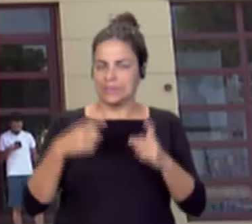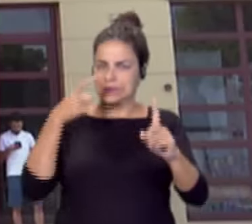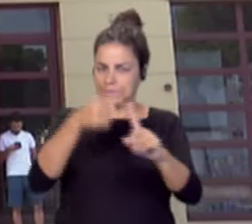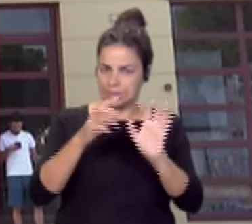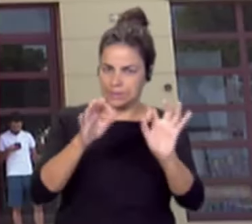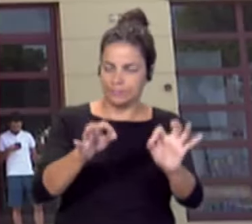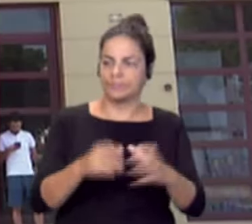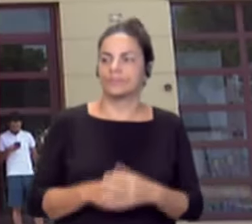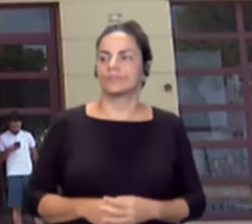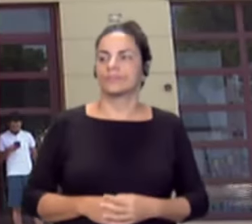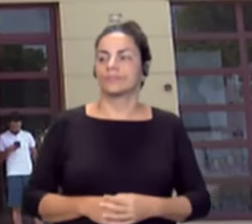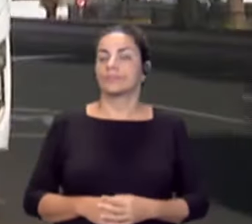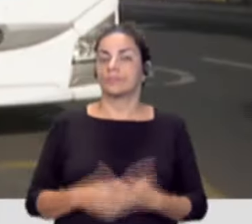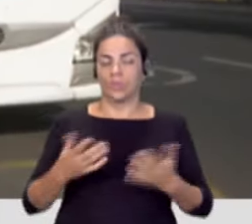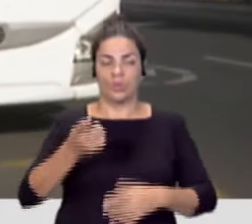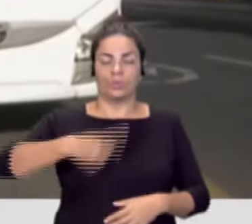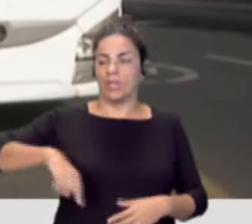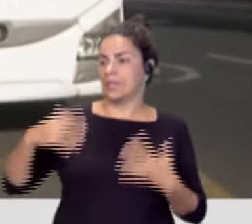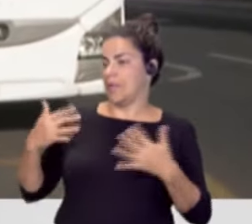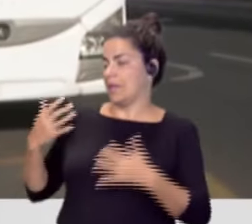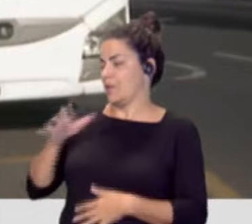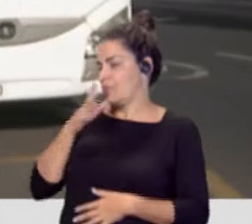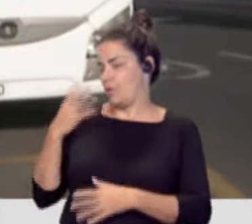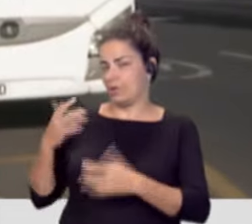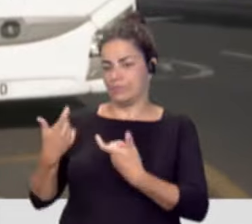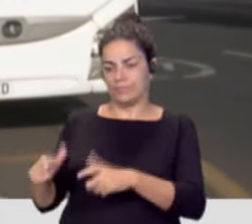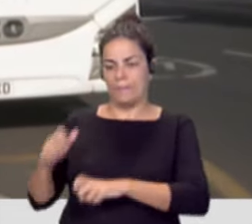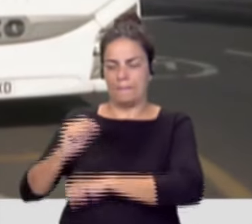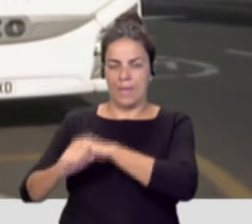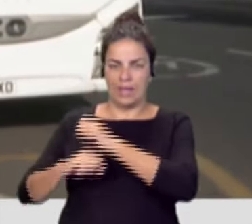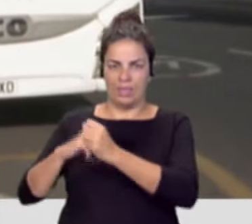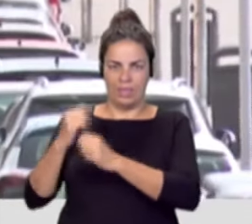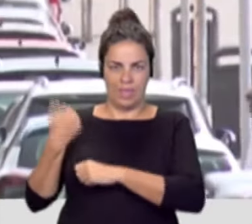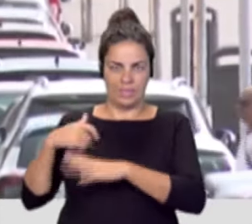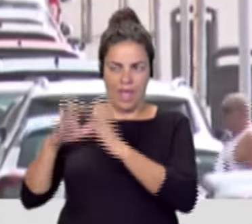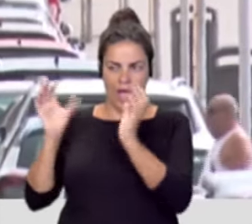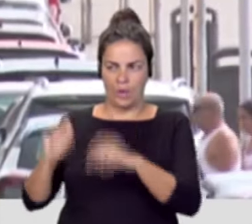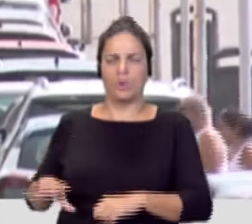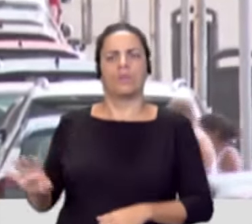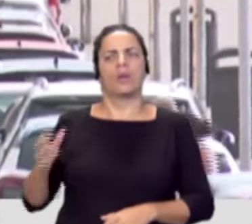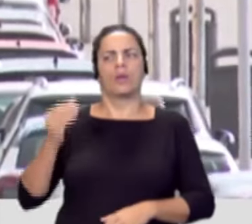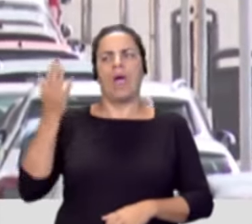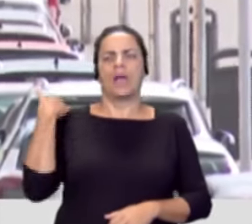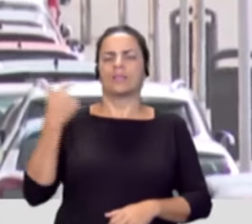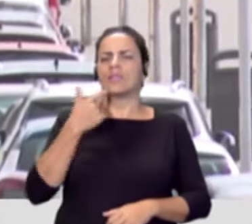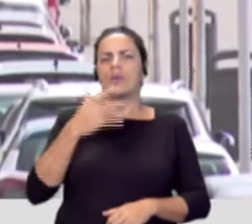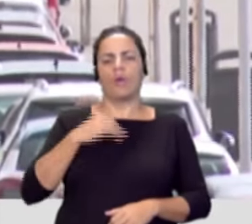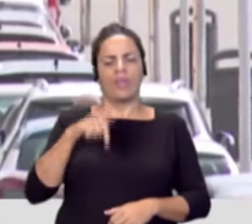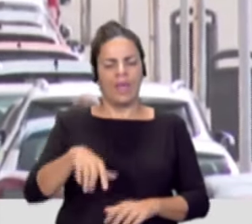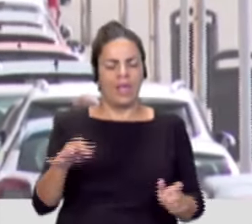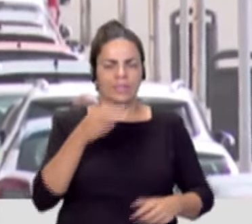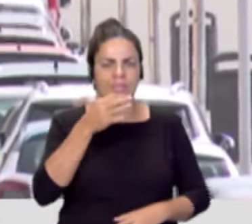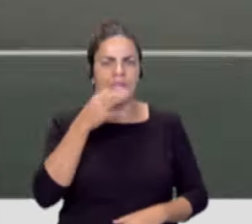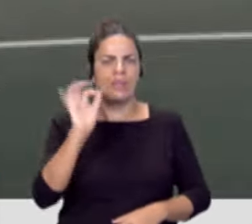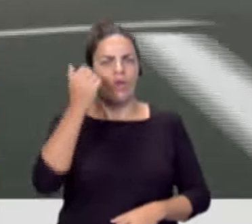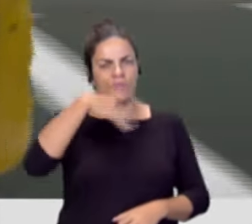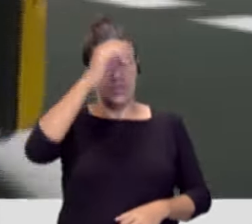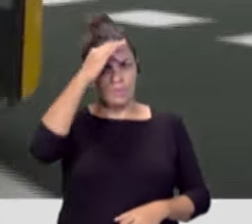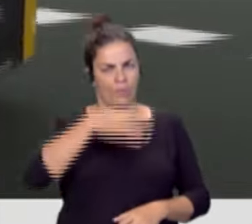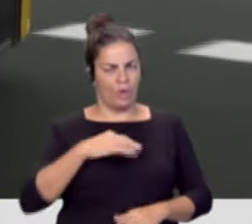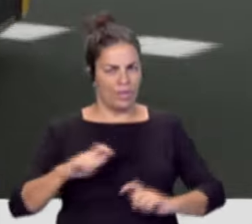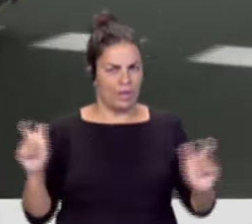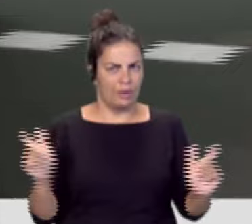Bueno, celebran el de mercancías y está previsto reunión, nos comentaban antes, esta tarde, durante el fin de semana. ¿Puede ser que se llegue a